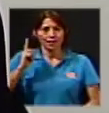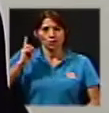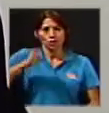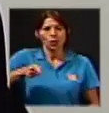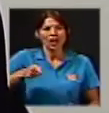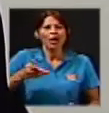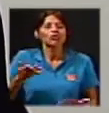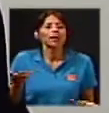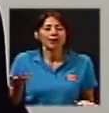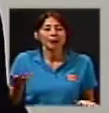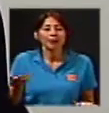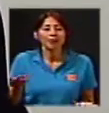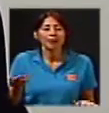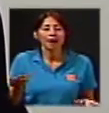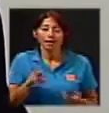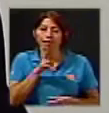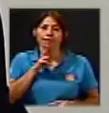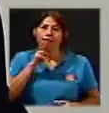realmente sea